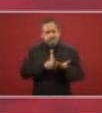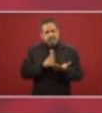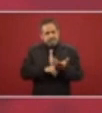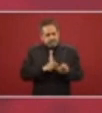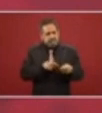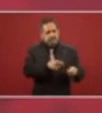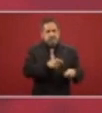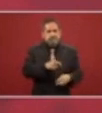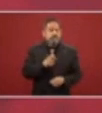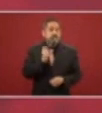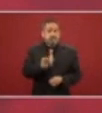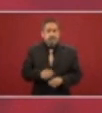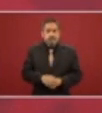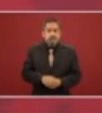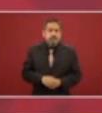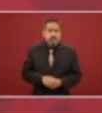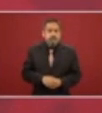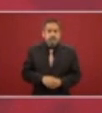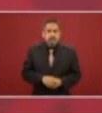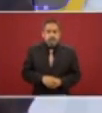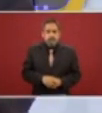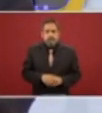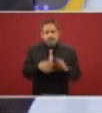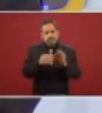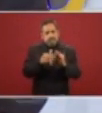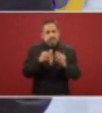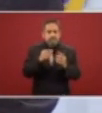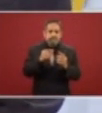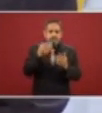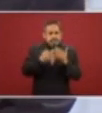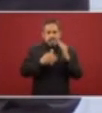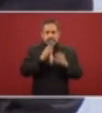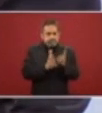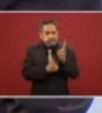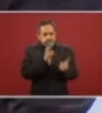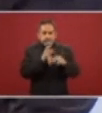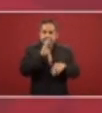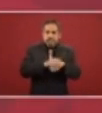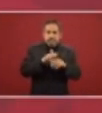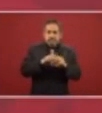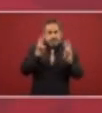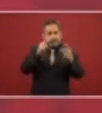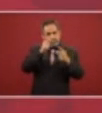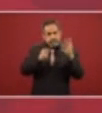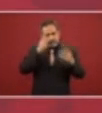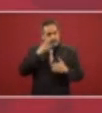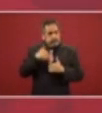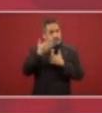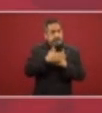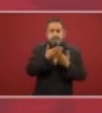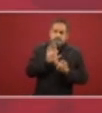terminar con los asuntos que estamos tratando para